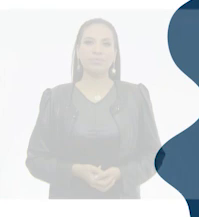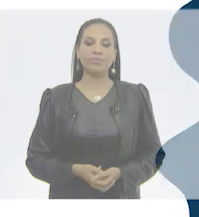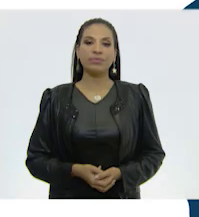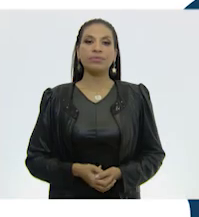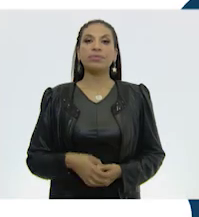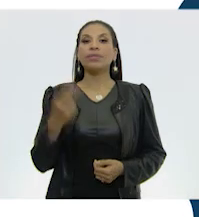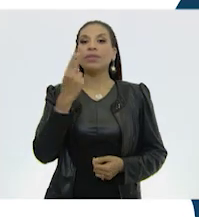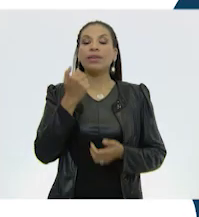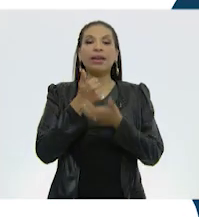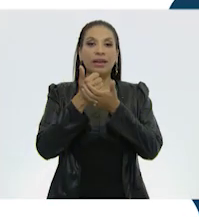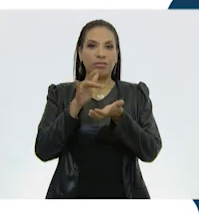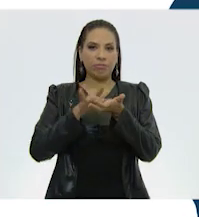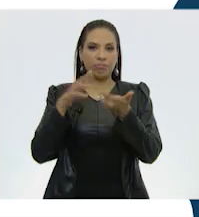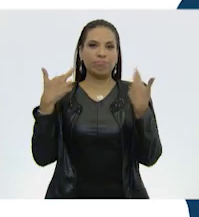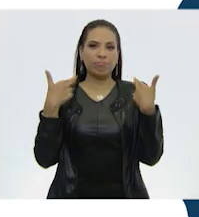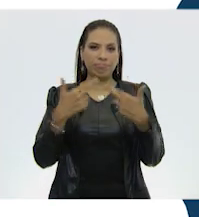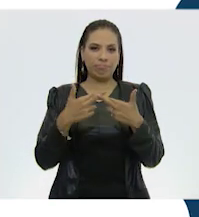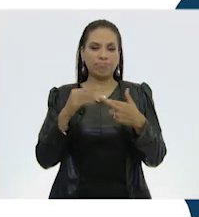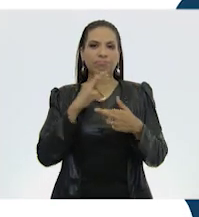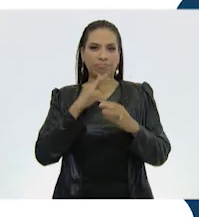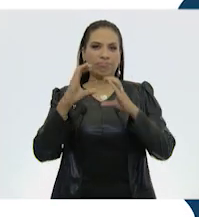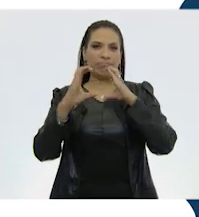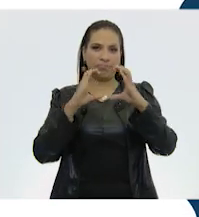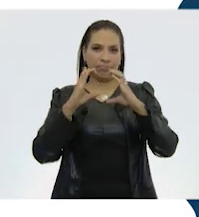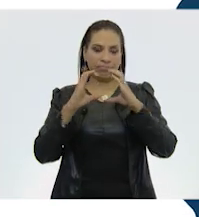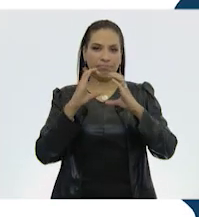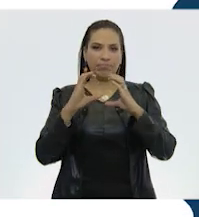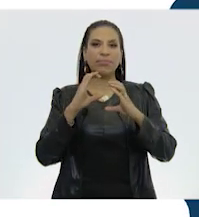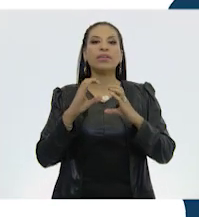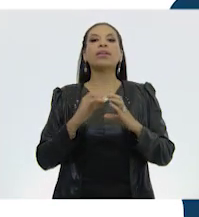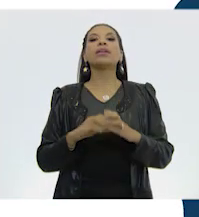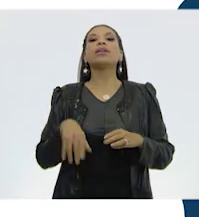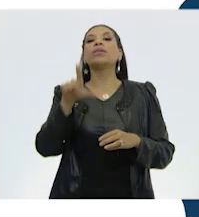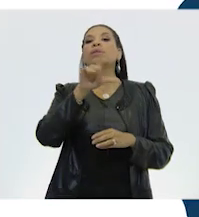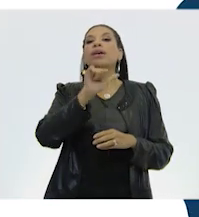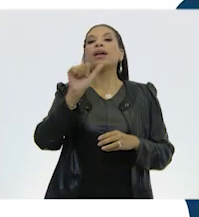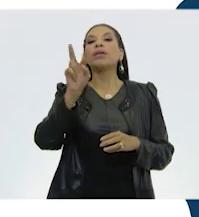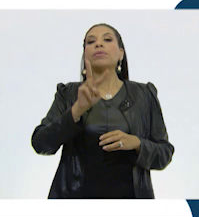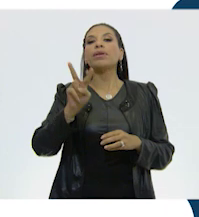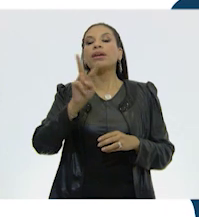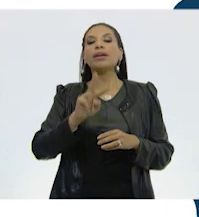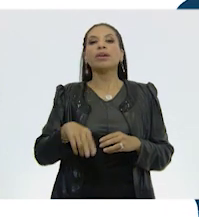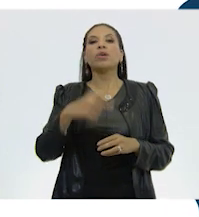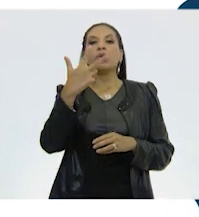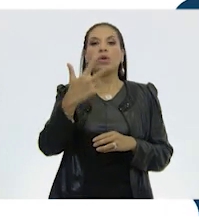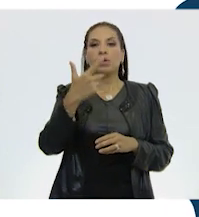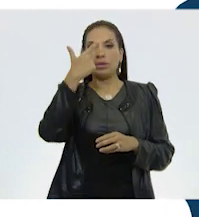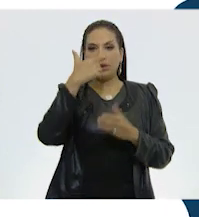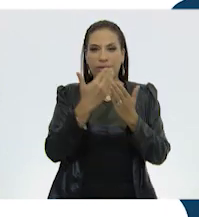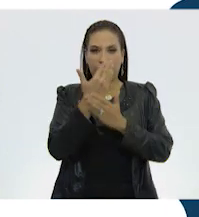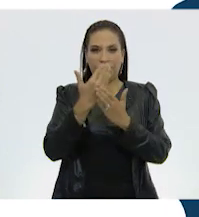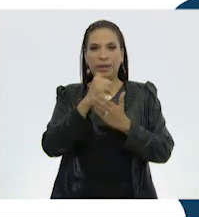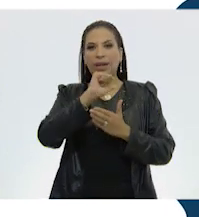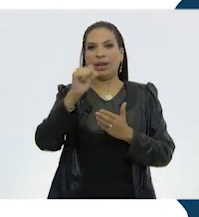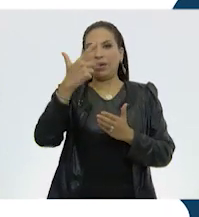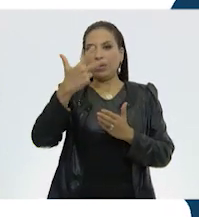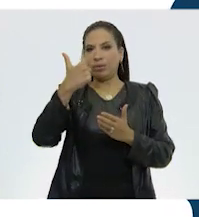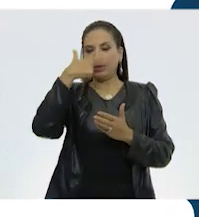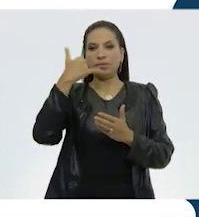Para solicitar apoyo pedagógico, comunícate con maestras y maestros de lunes a viernes de 8 a 20 horas al